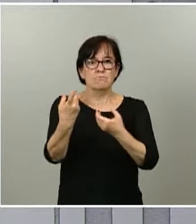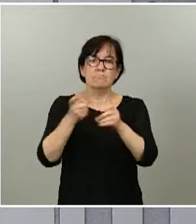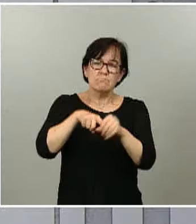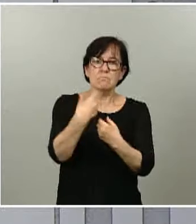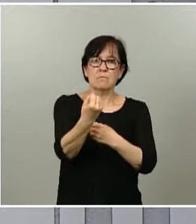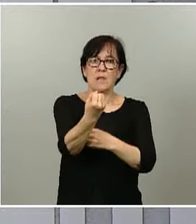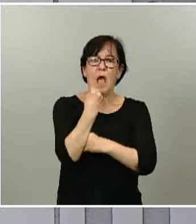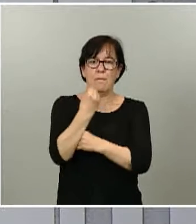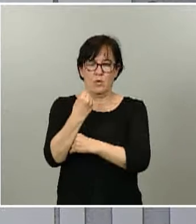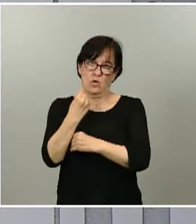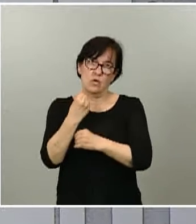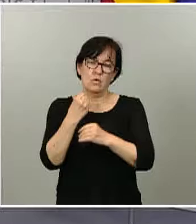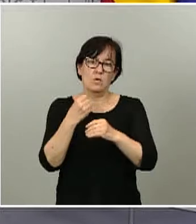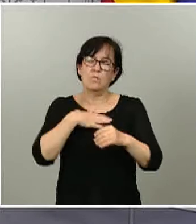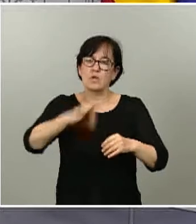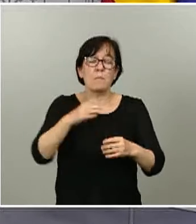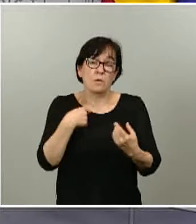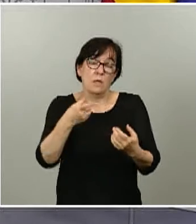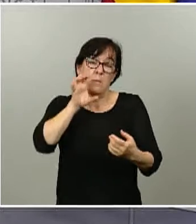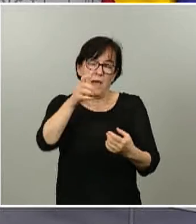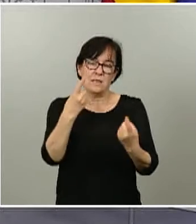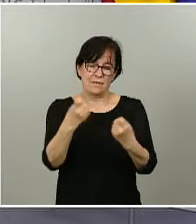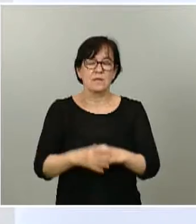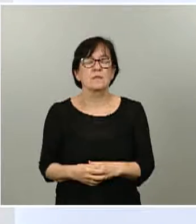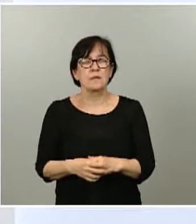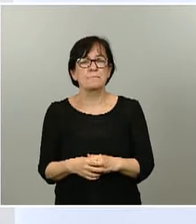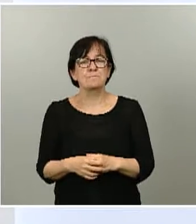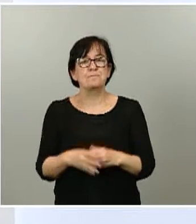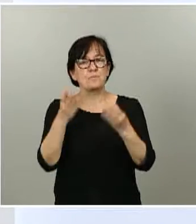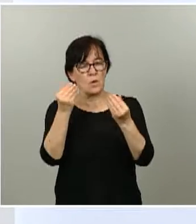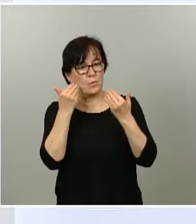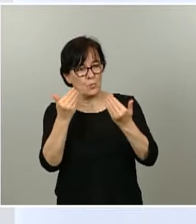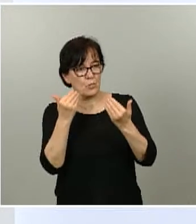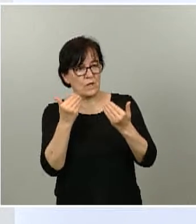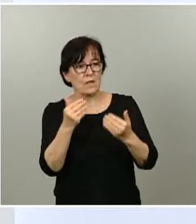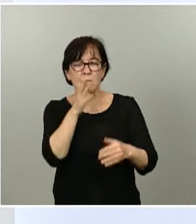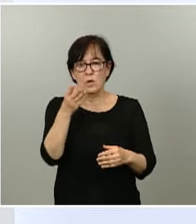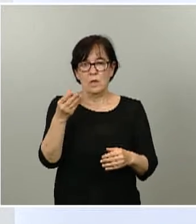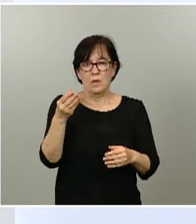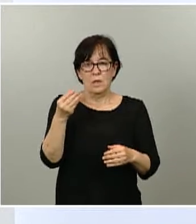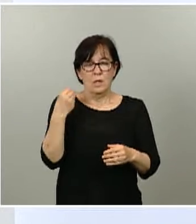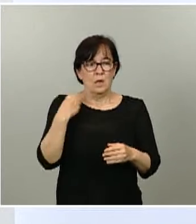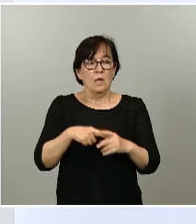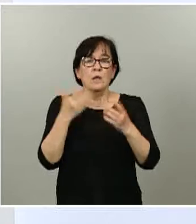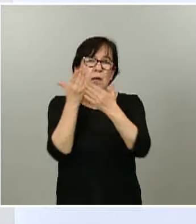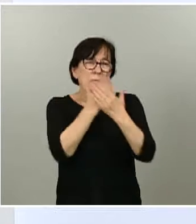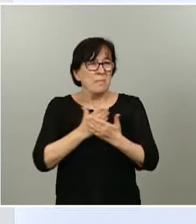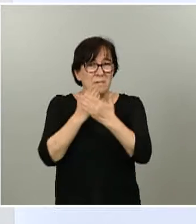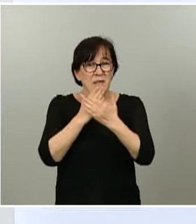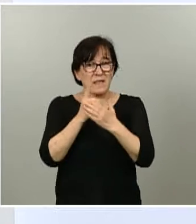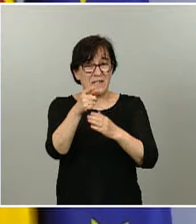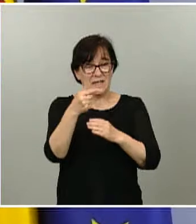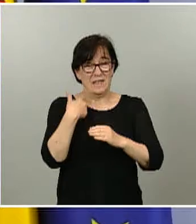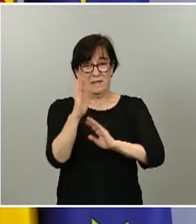nos necesita. Muchas gracias, Albert, por su pregunta. Vamos a estudiar esta petición que usted me comenta de